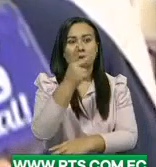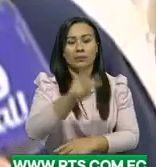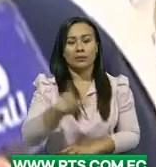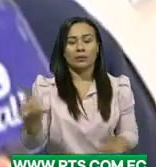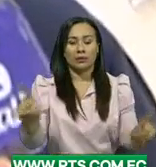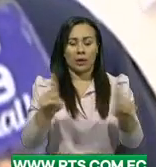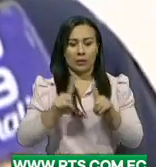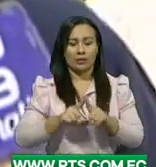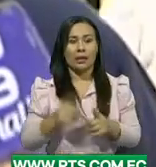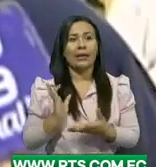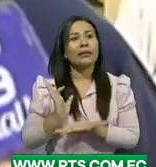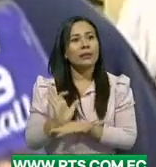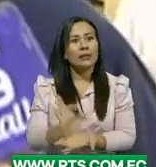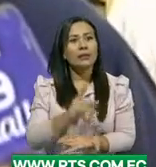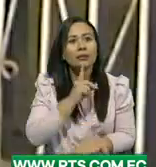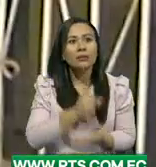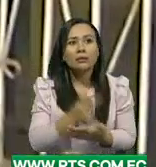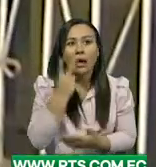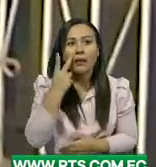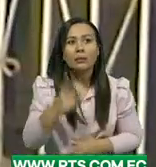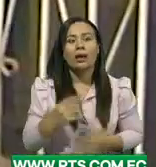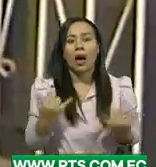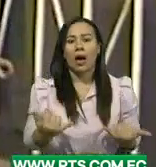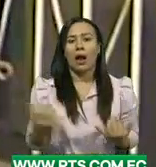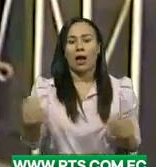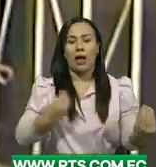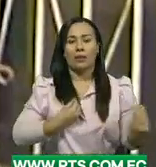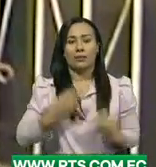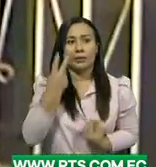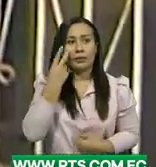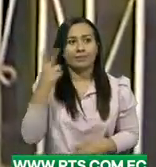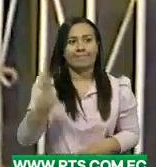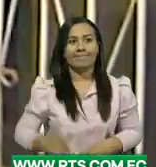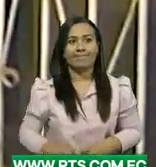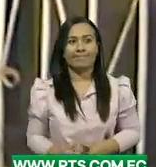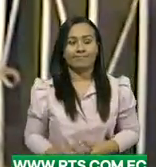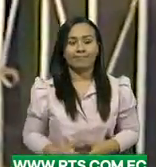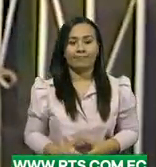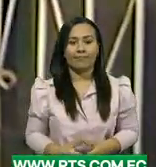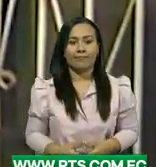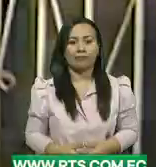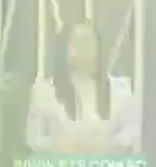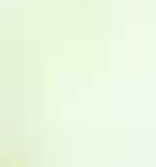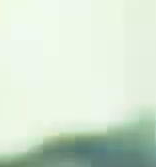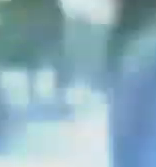fueron testigos presenciales del hecho. Informó José Morales.